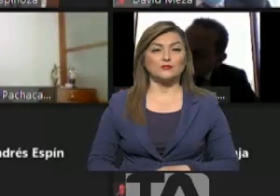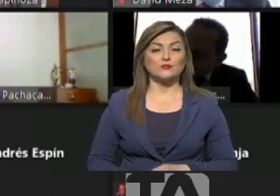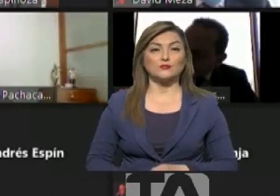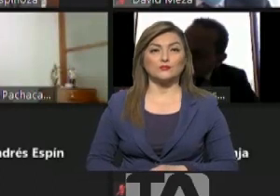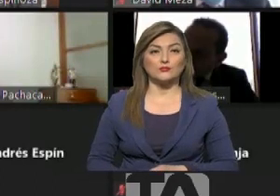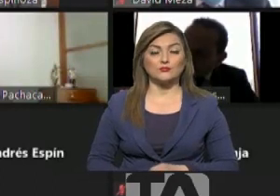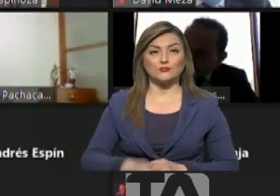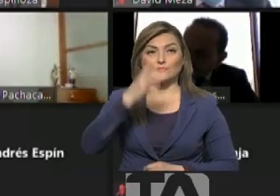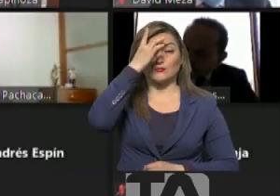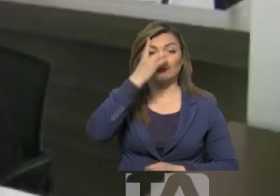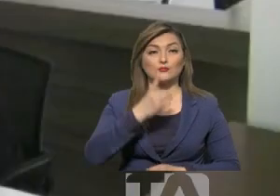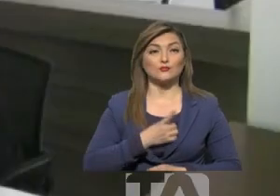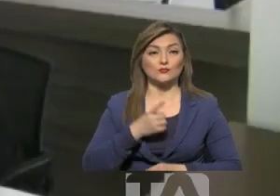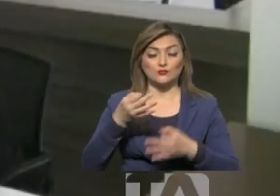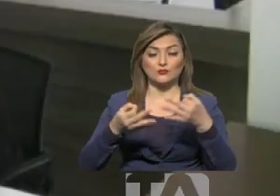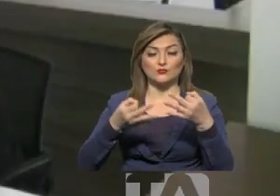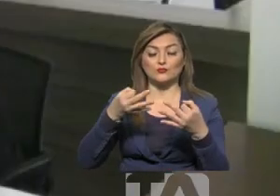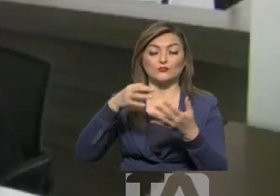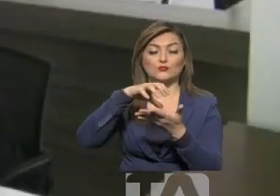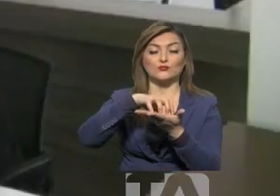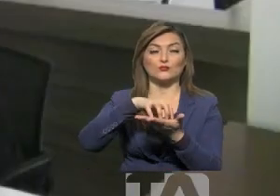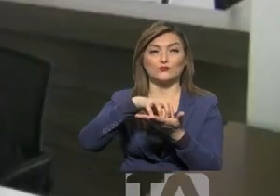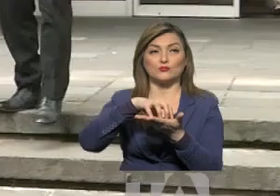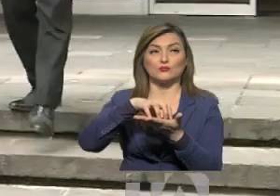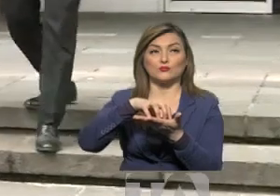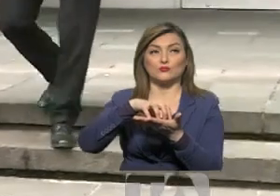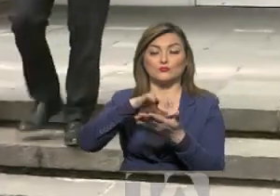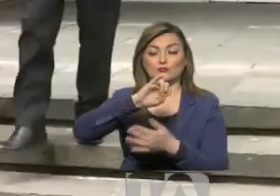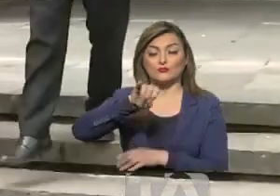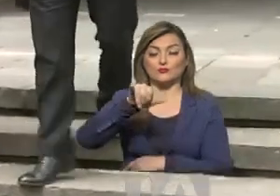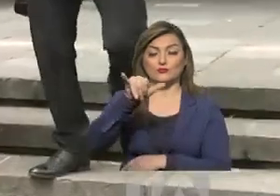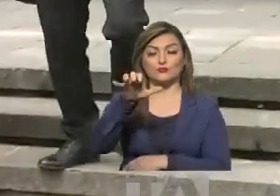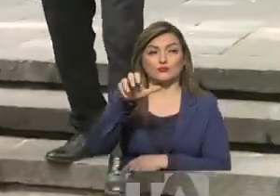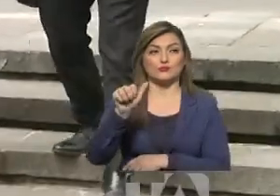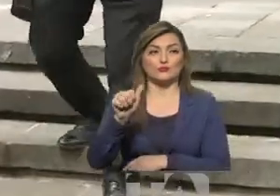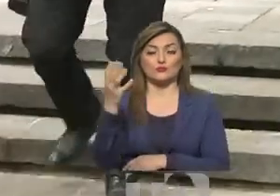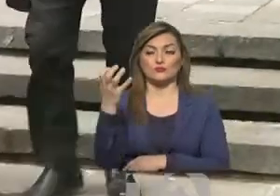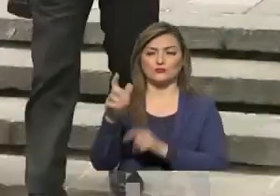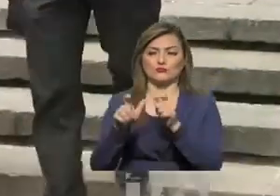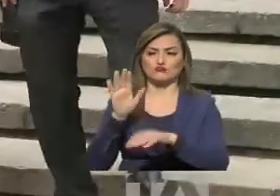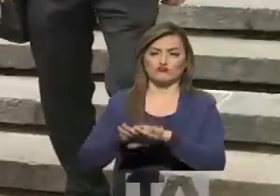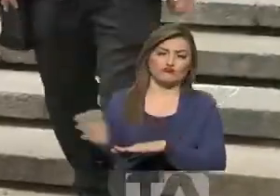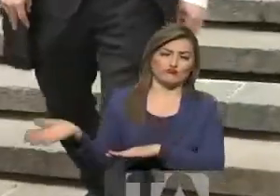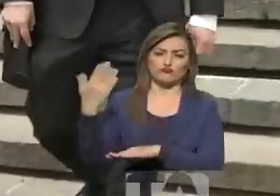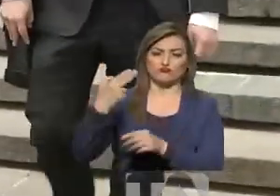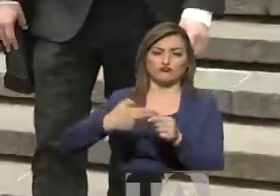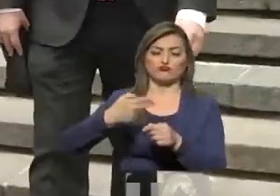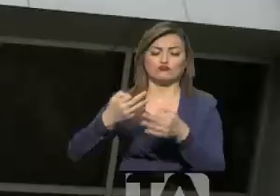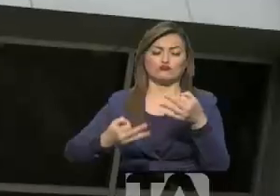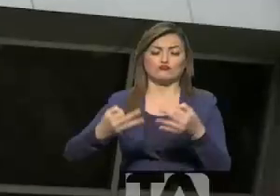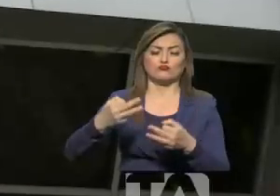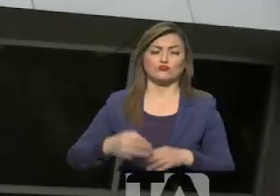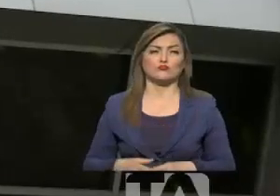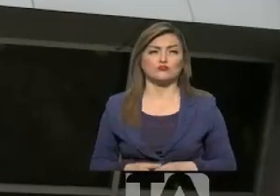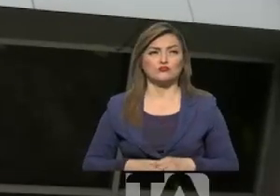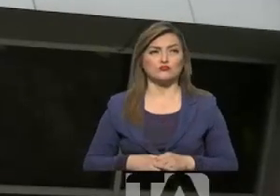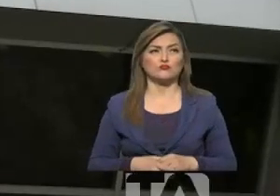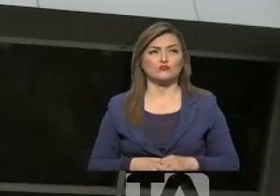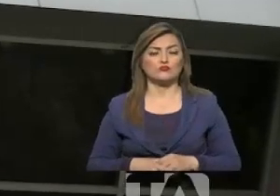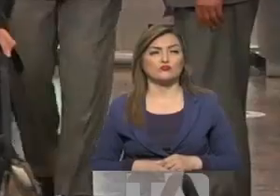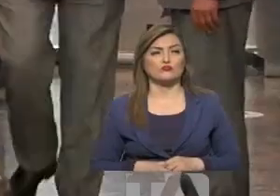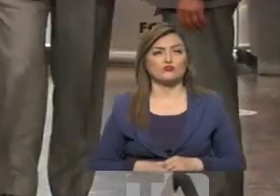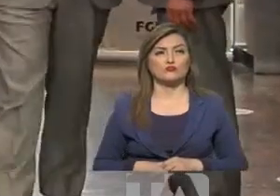La decisión del titular de la Corte Provincial de Pichincha, Vladimir Jaya, de llamar a juicio a los 14 procesados, en este caso, no es